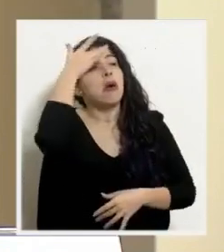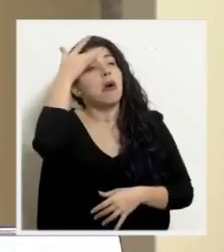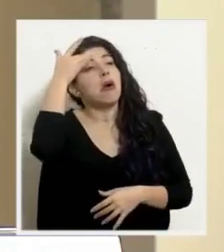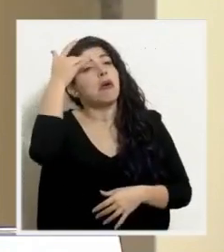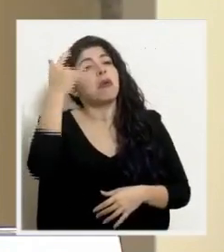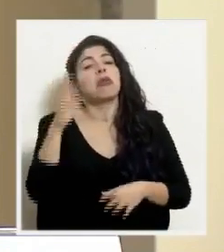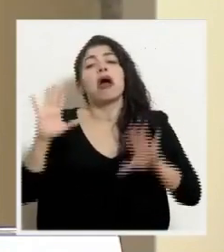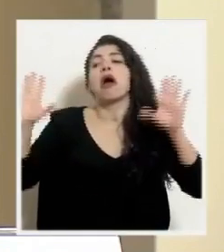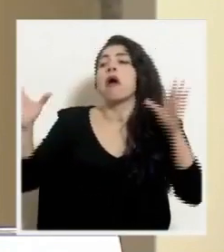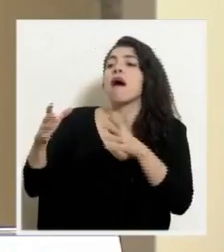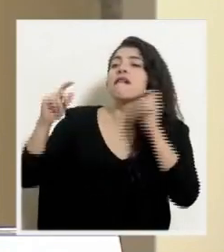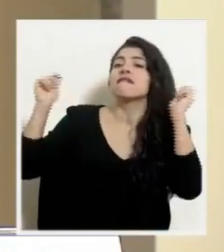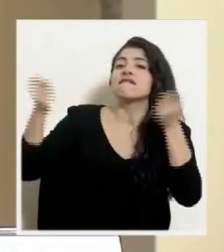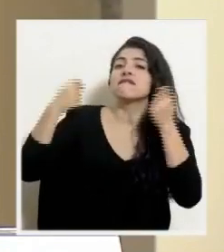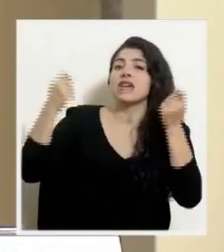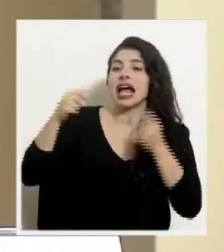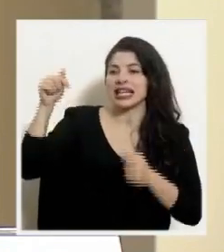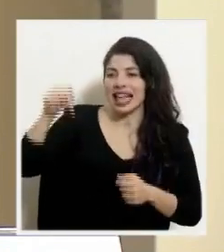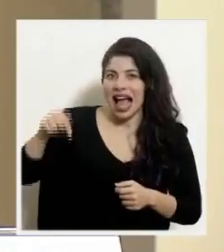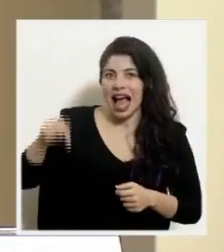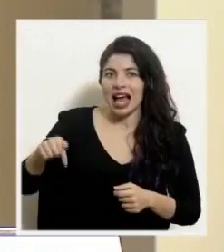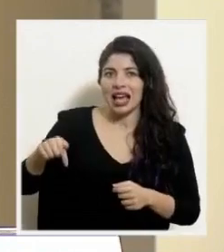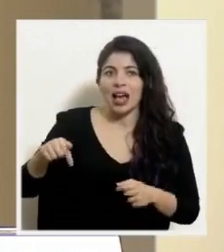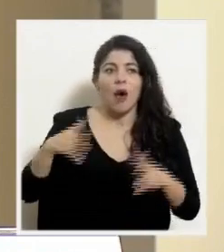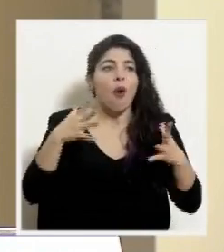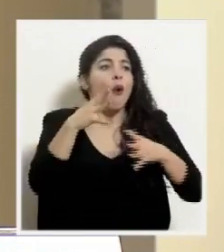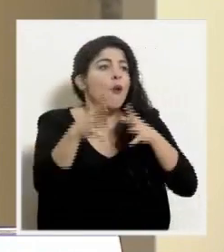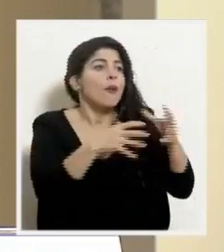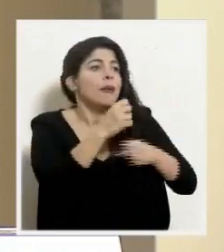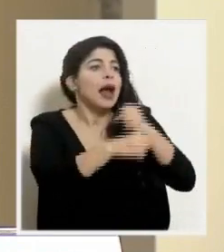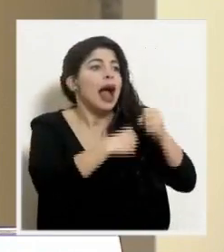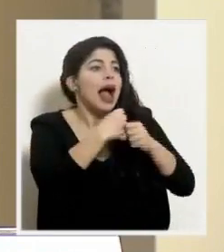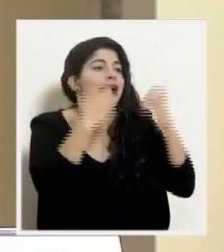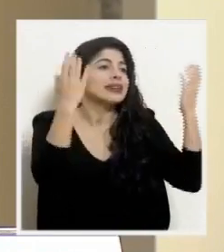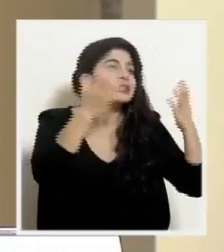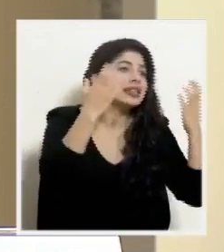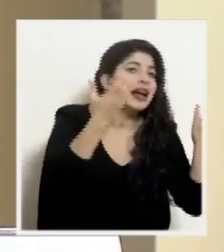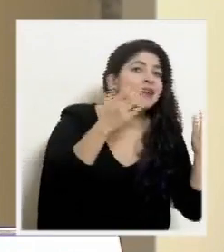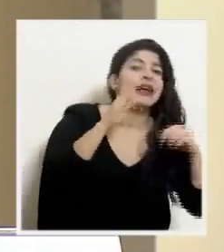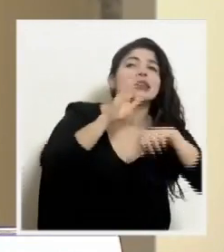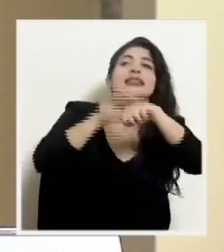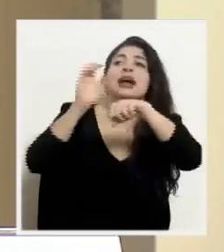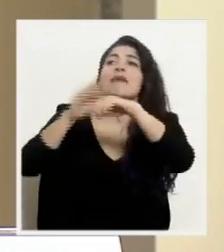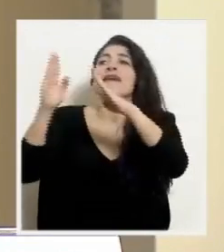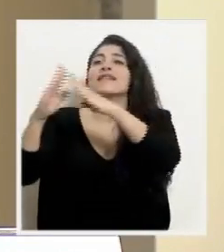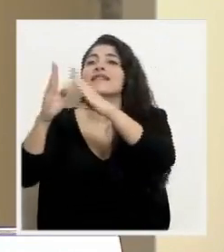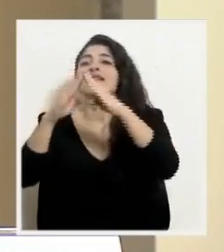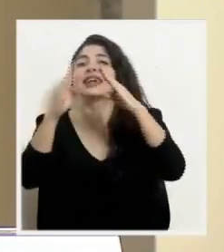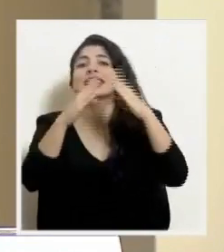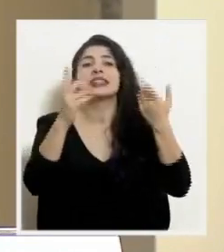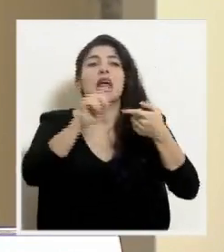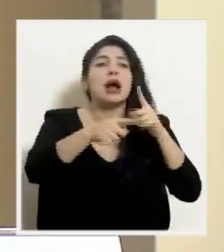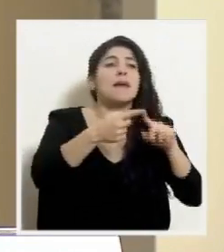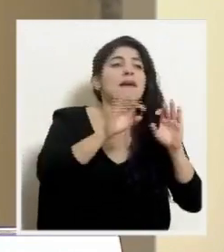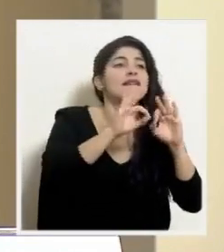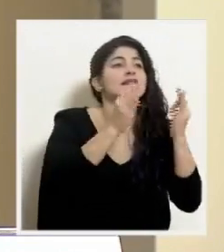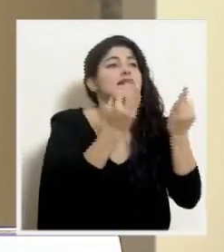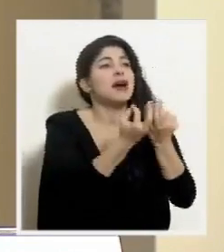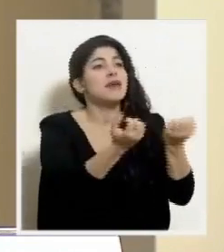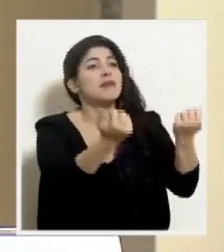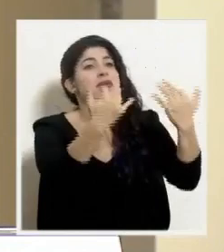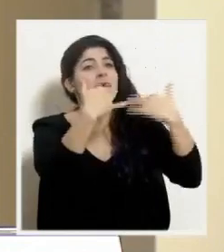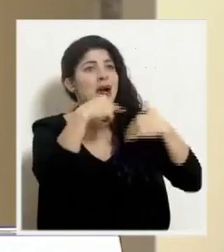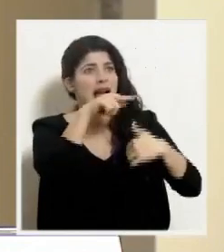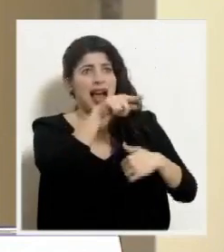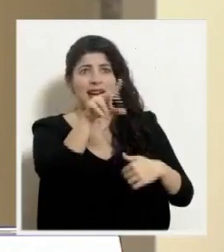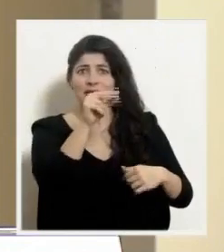y armamos una fiesta, celebramos un cumpleaños y llamamos a todos los vecinos, amigos y familiares que no